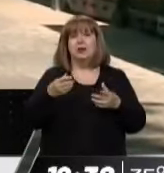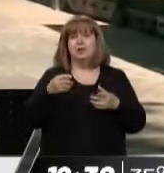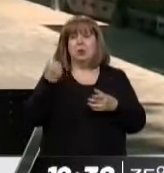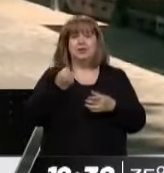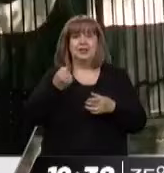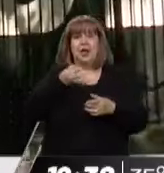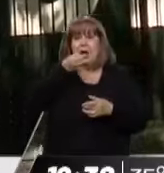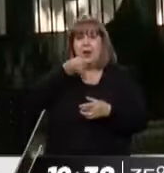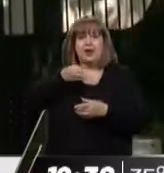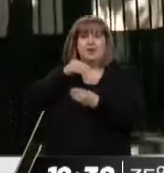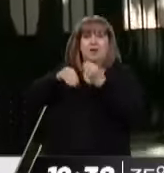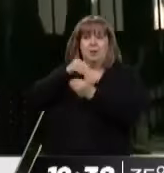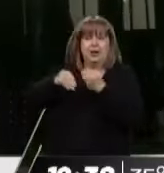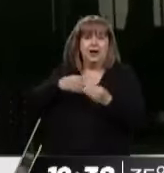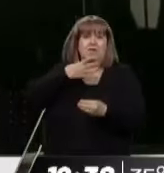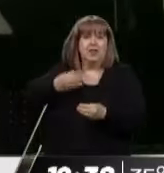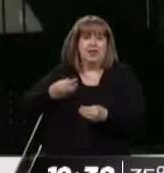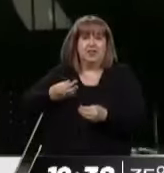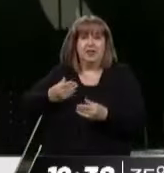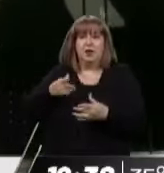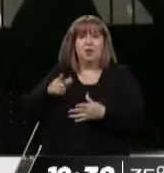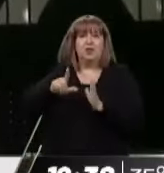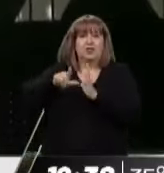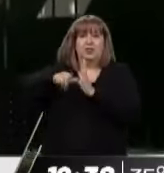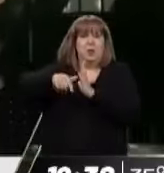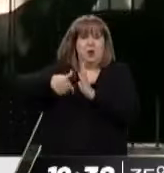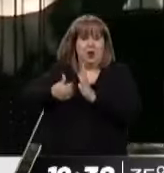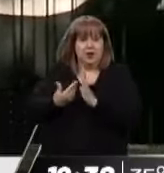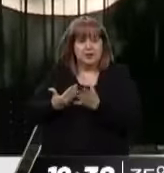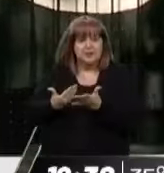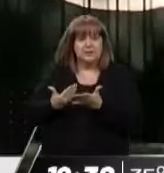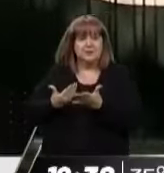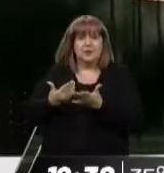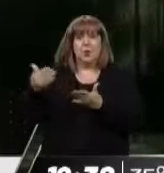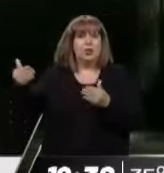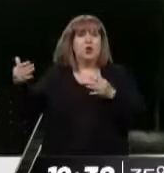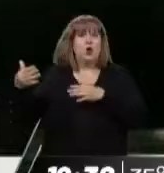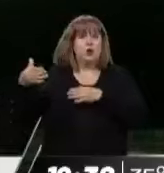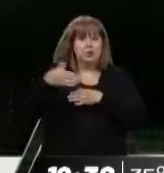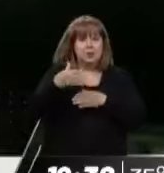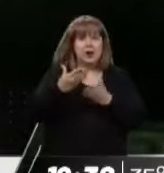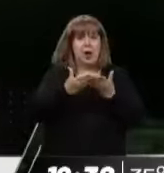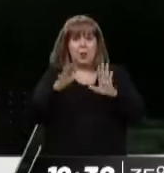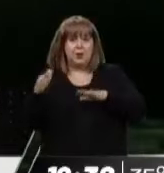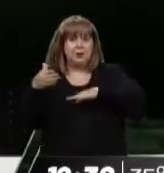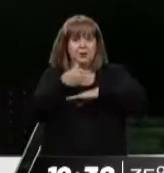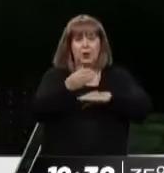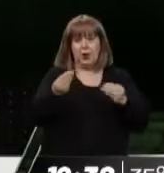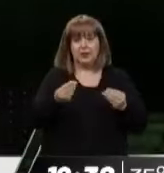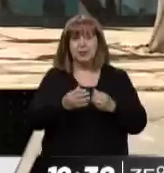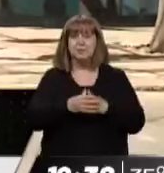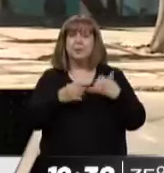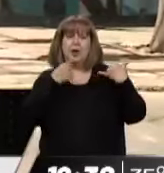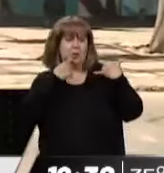de realmente cuánto tiempo, en cuánto tiempo ellos podrían hacer un supuesto ingreso, digo. Entonces, hay como prioridades en... ¿Y qué tiempo